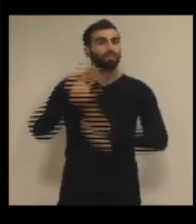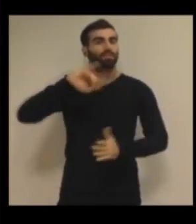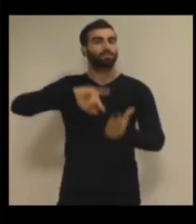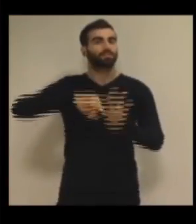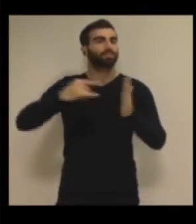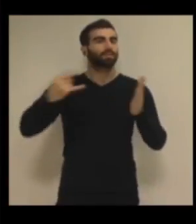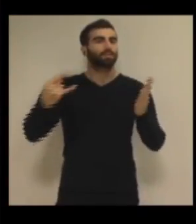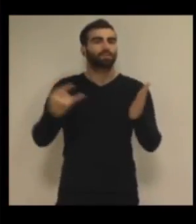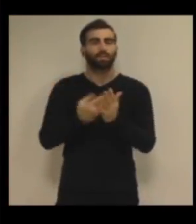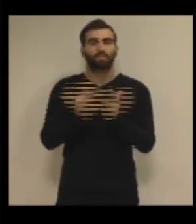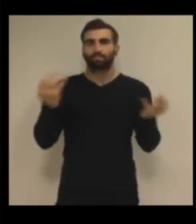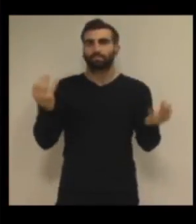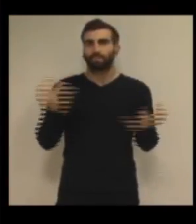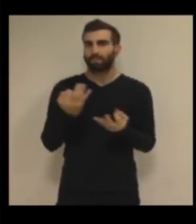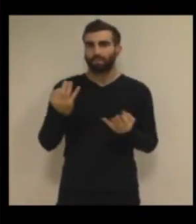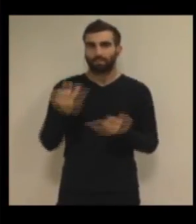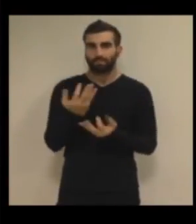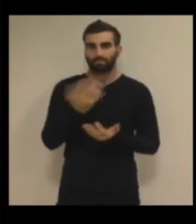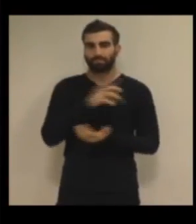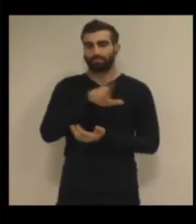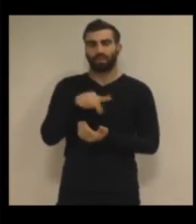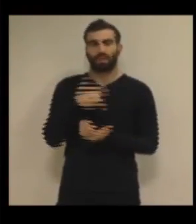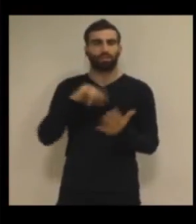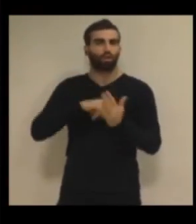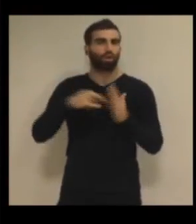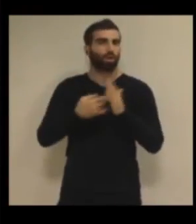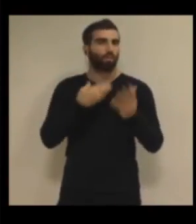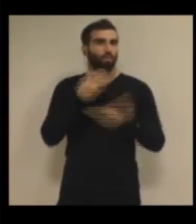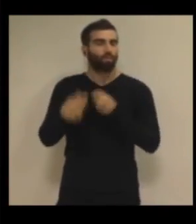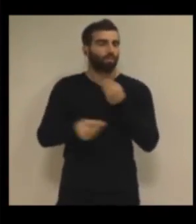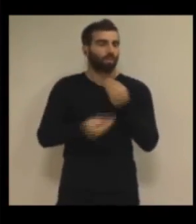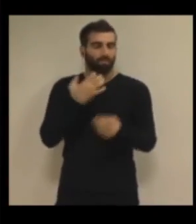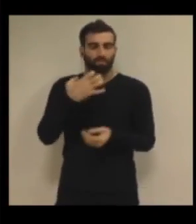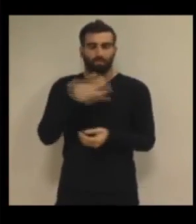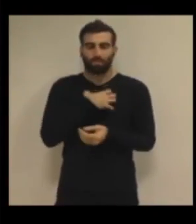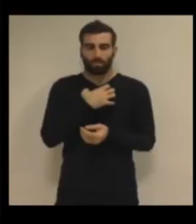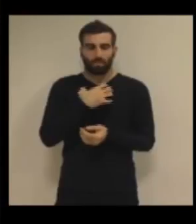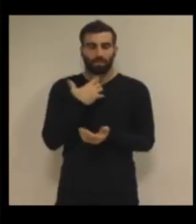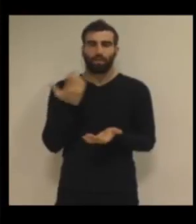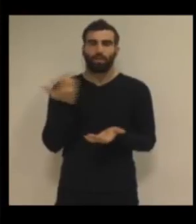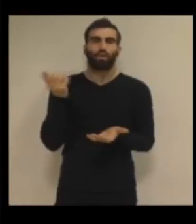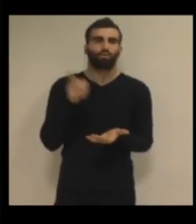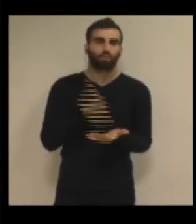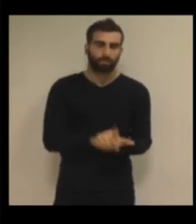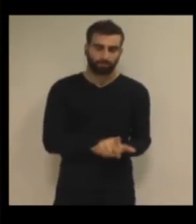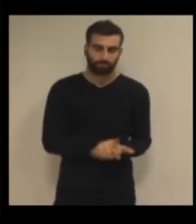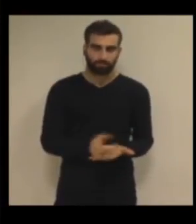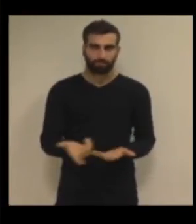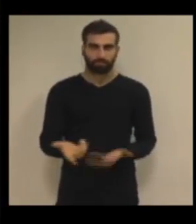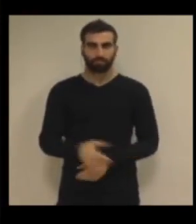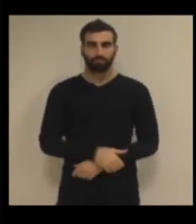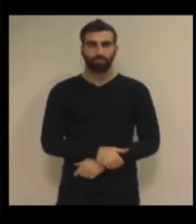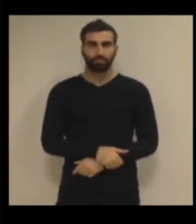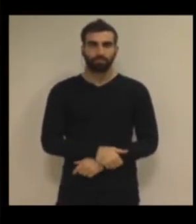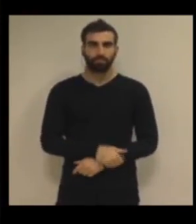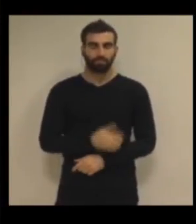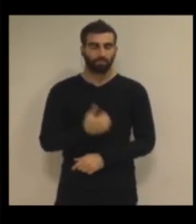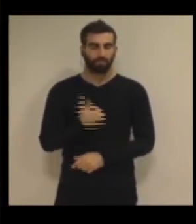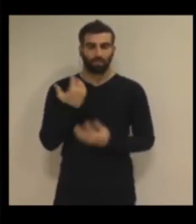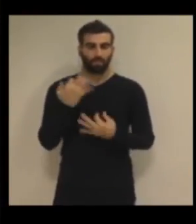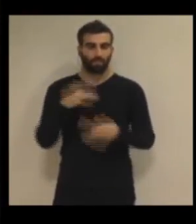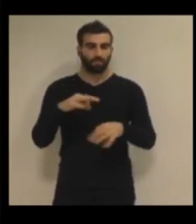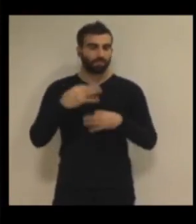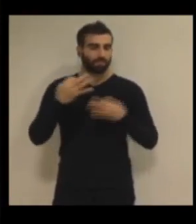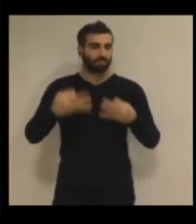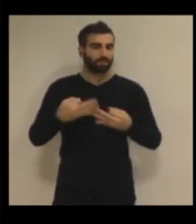quedará, digamos, sin utilizar una vez más, ¿no? Yo normalmente en este tema, en este